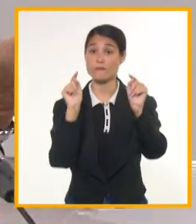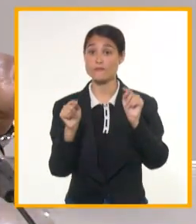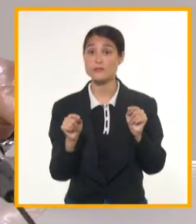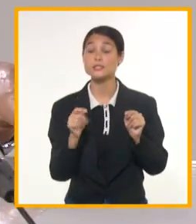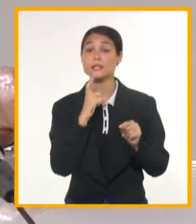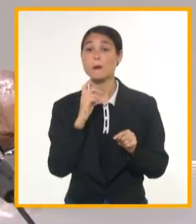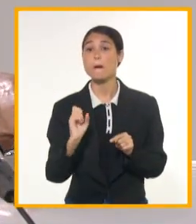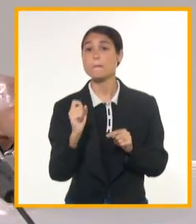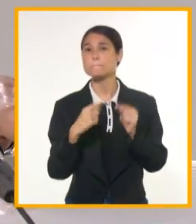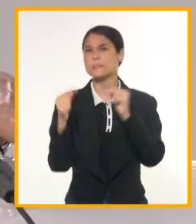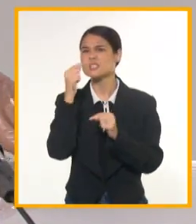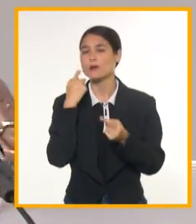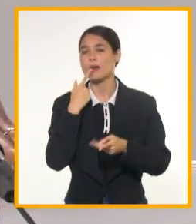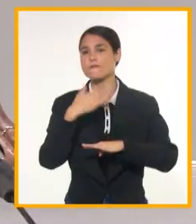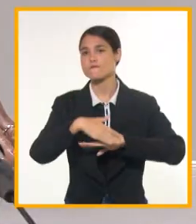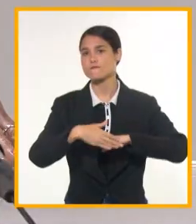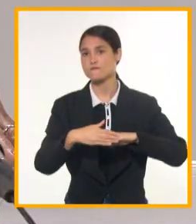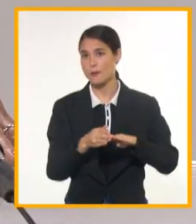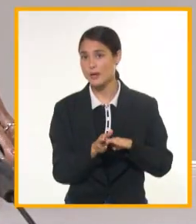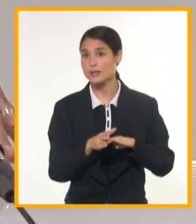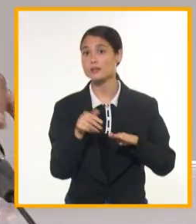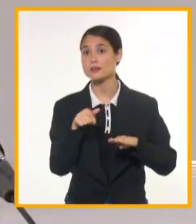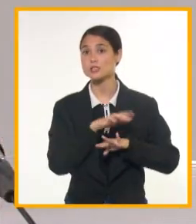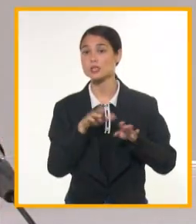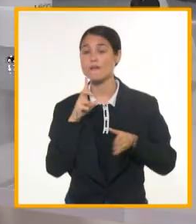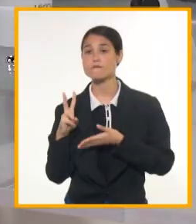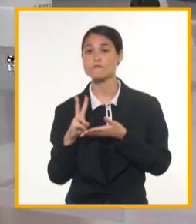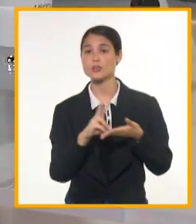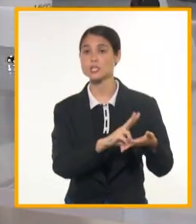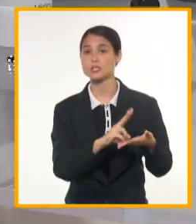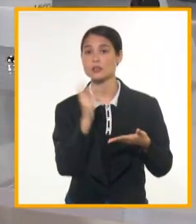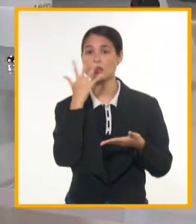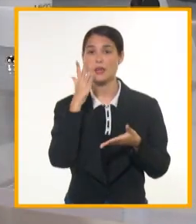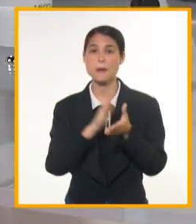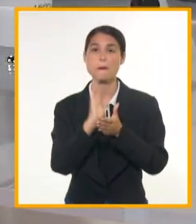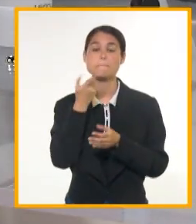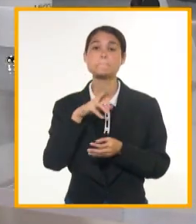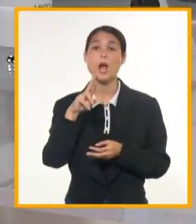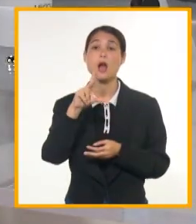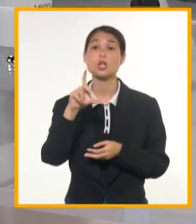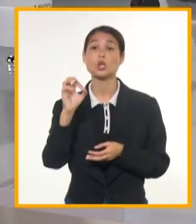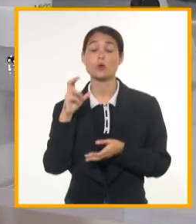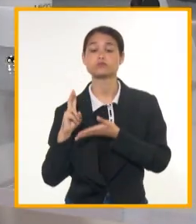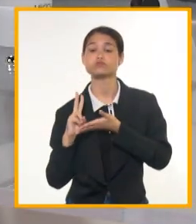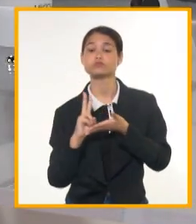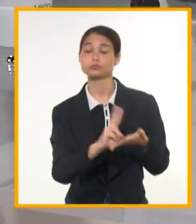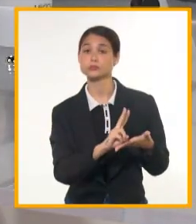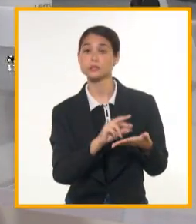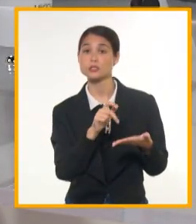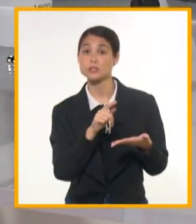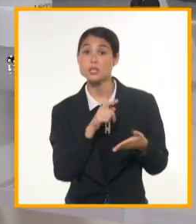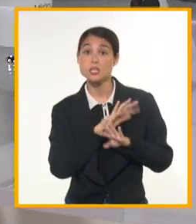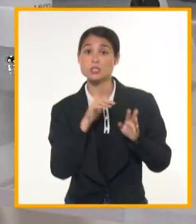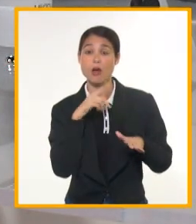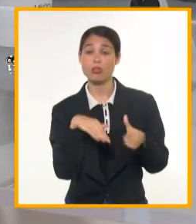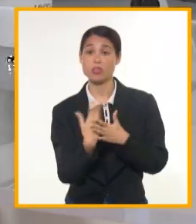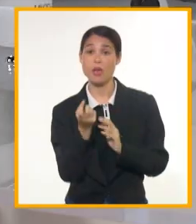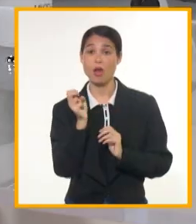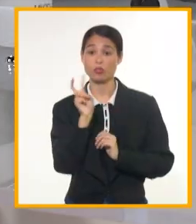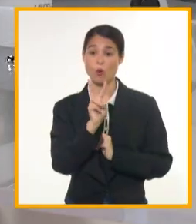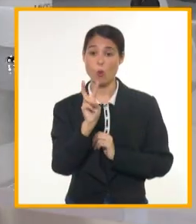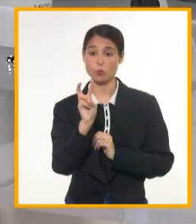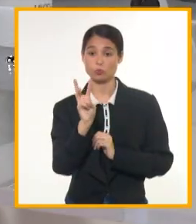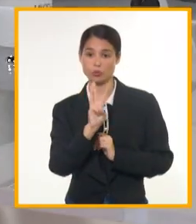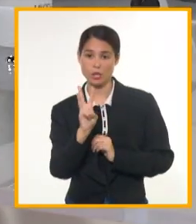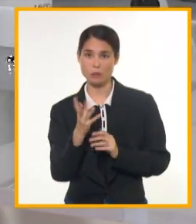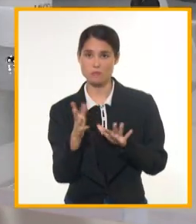ahora después, en esta ocasión por Marco Rubio, en un periplo corto de 2 o 3 días que hizo y se entrevistó